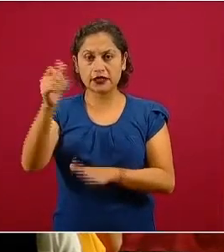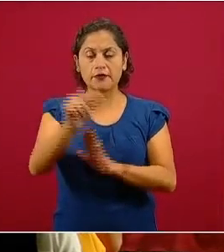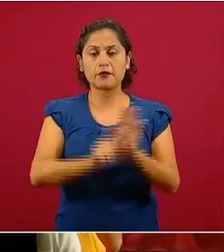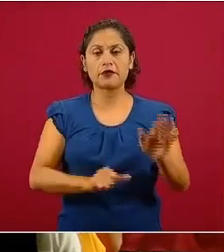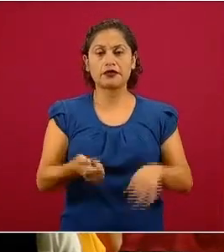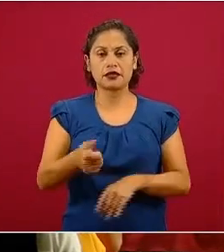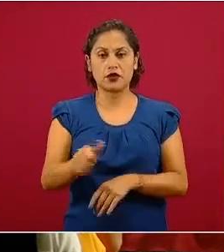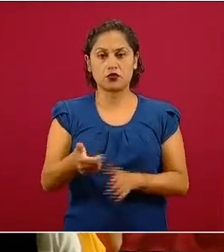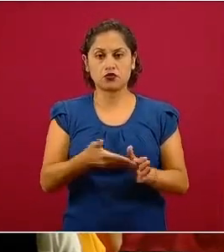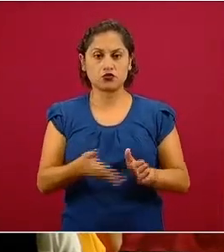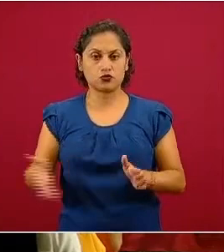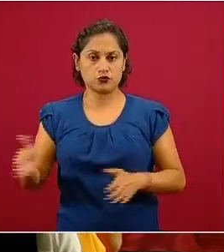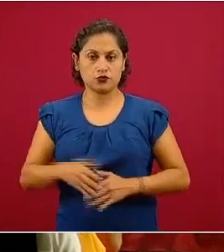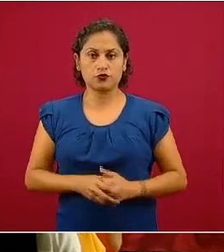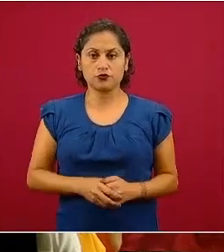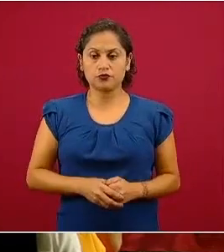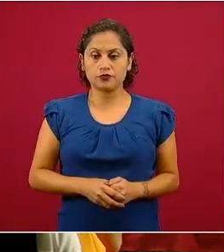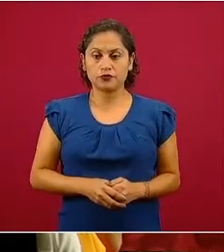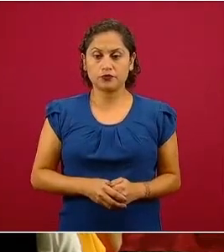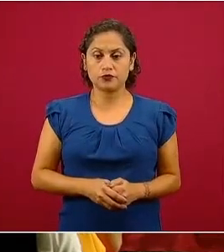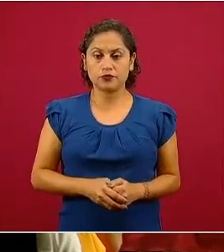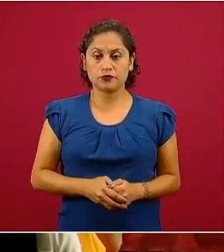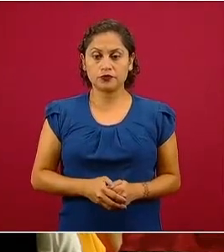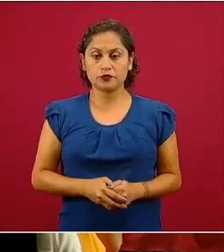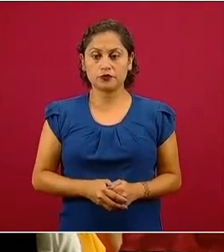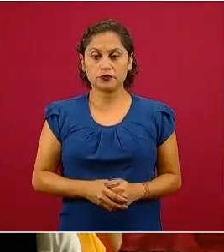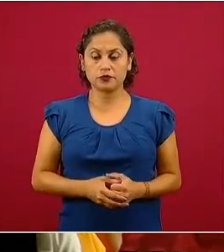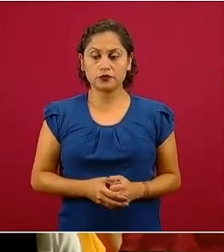durante todo el mes de agosto. Veamos la siguiente.